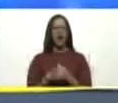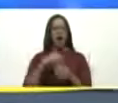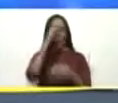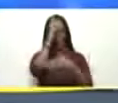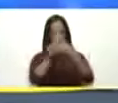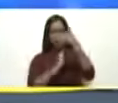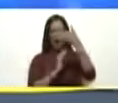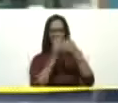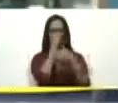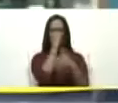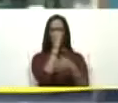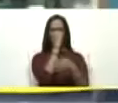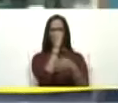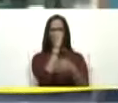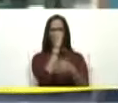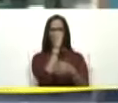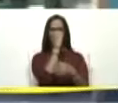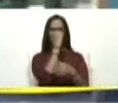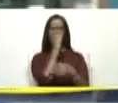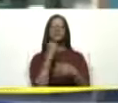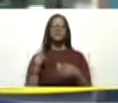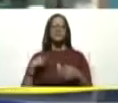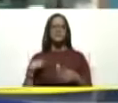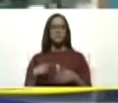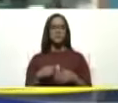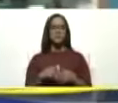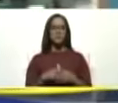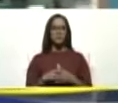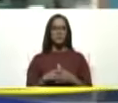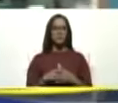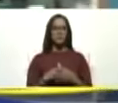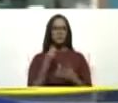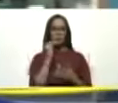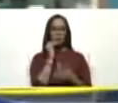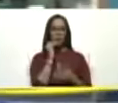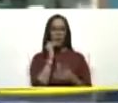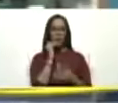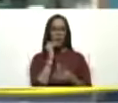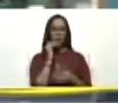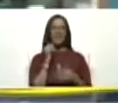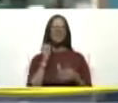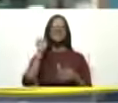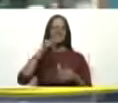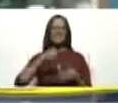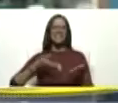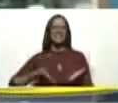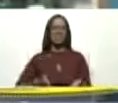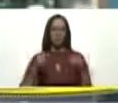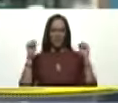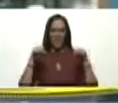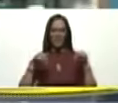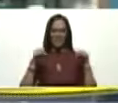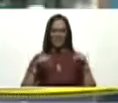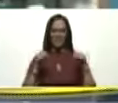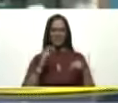honestos. Tenemos también a un joven, él sí nació aquí en San Félix.